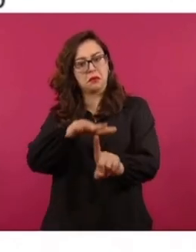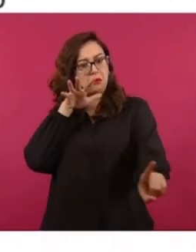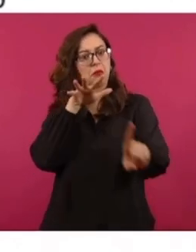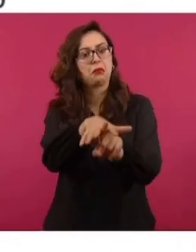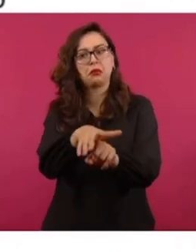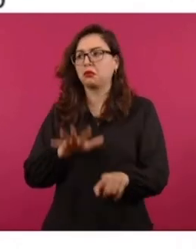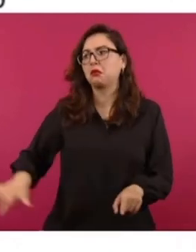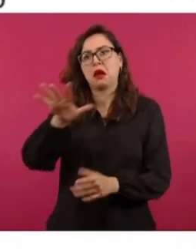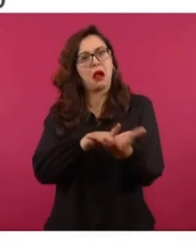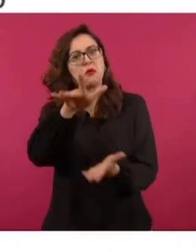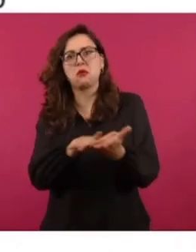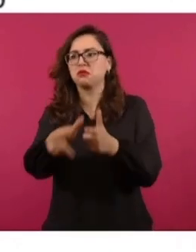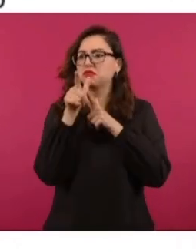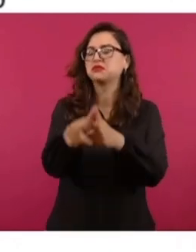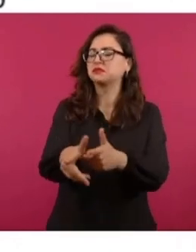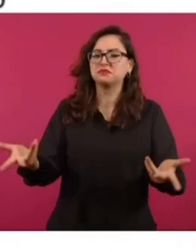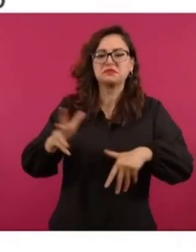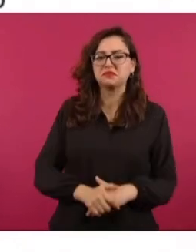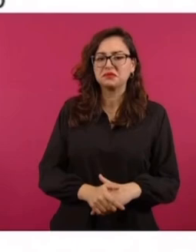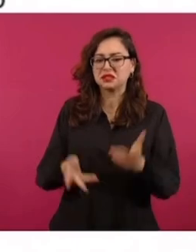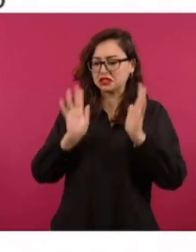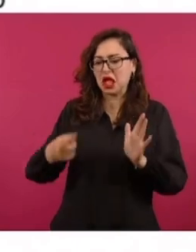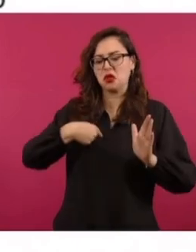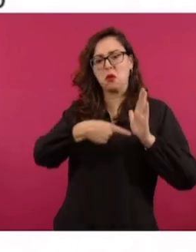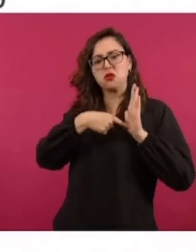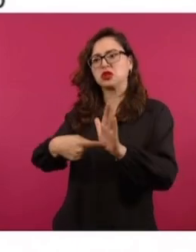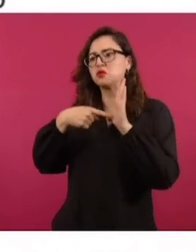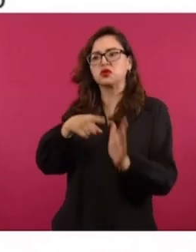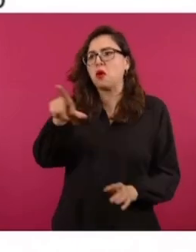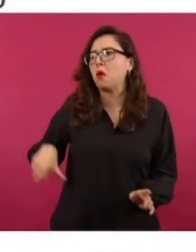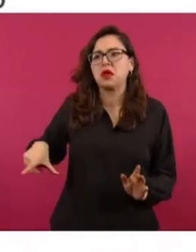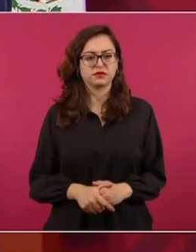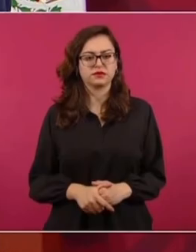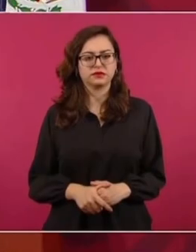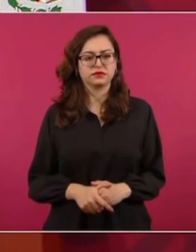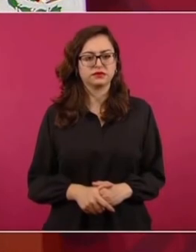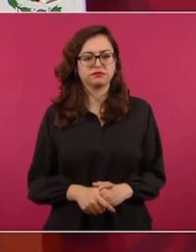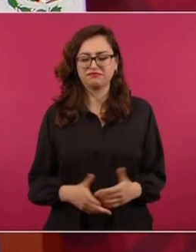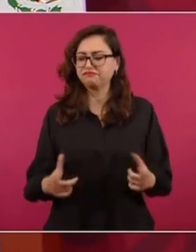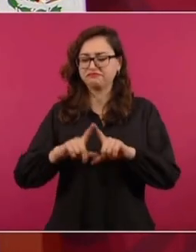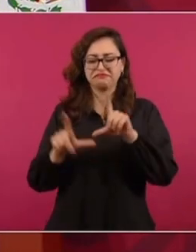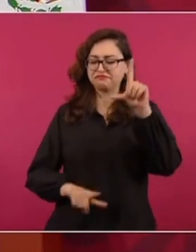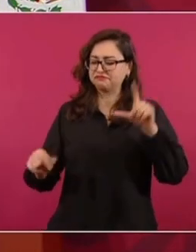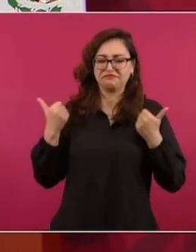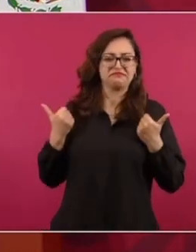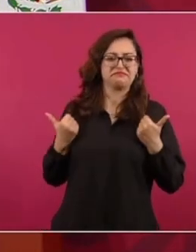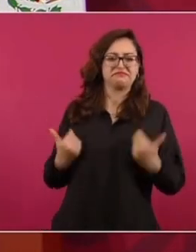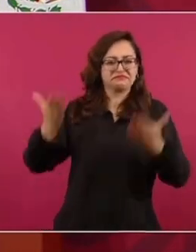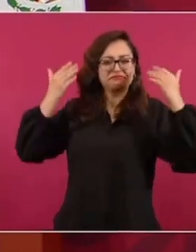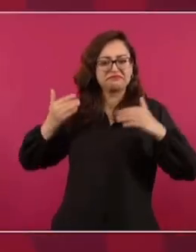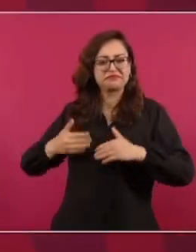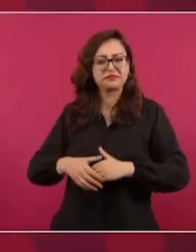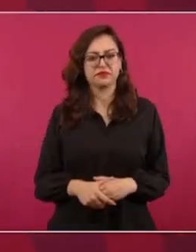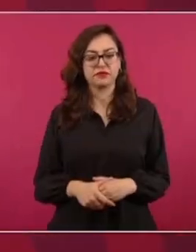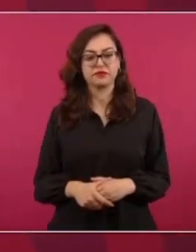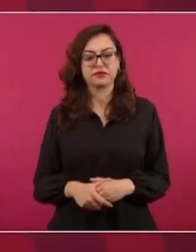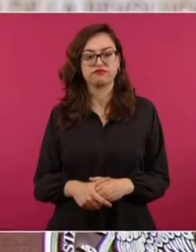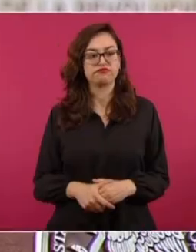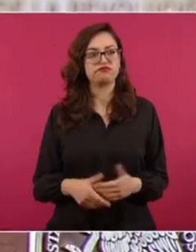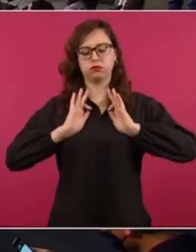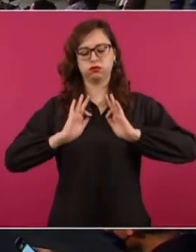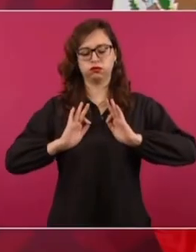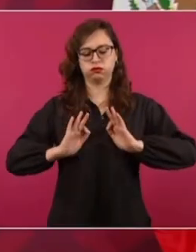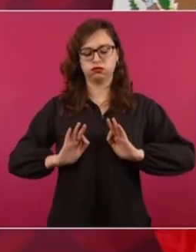no ha bajado, pese a todas las evidencias que muestran los fracasos de su gobierno. ¿En qué país vivimos? Vivimos en un país